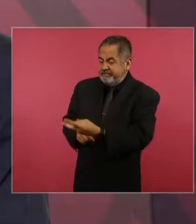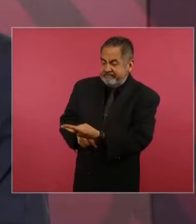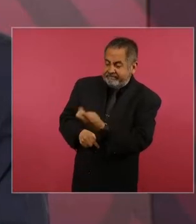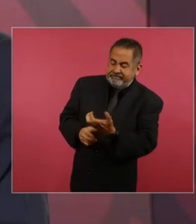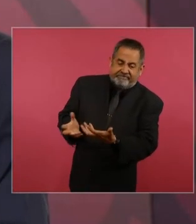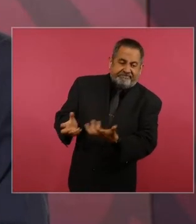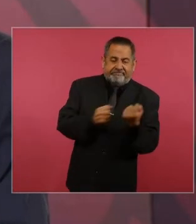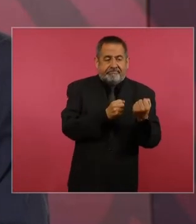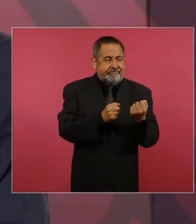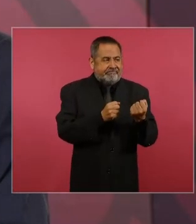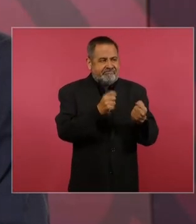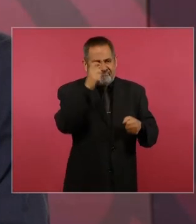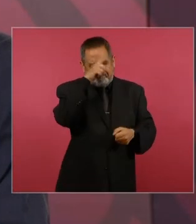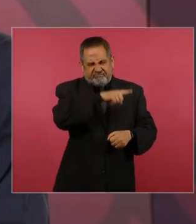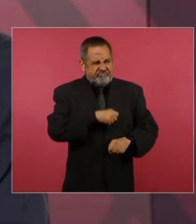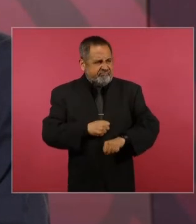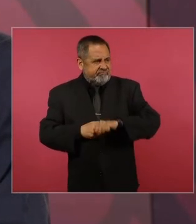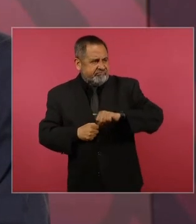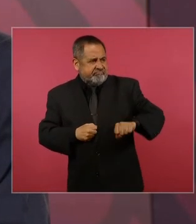difícil